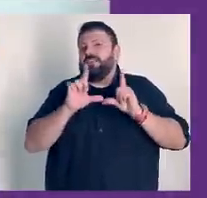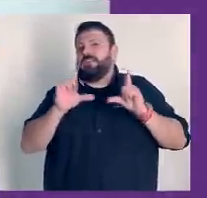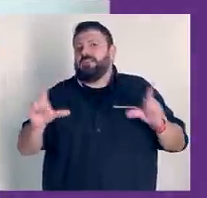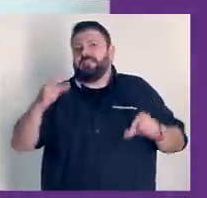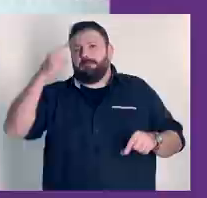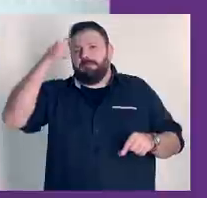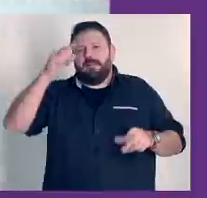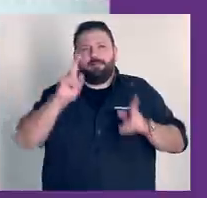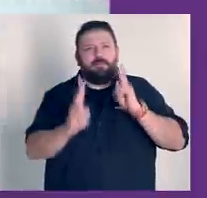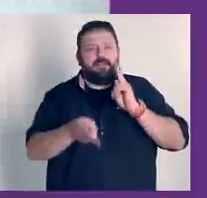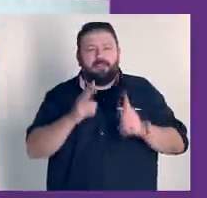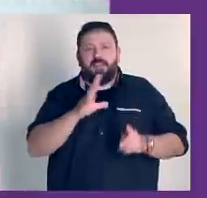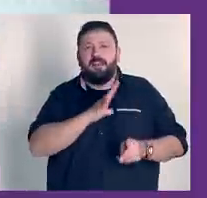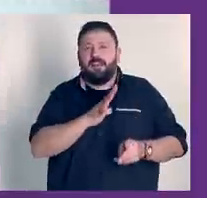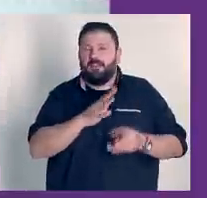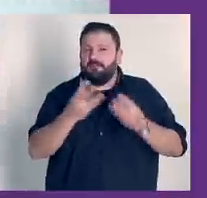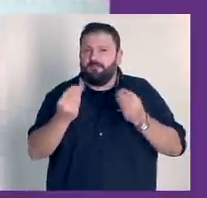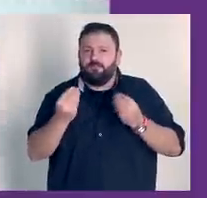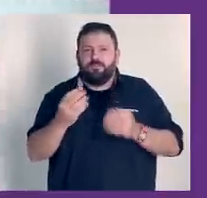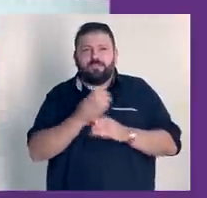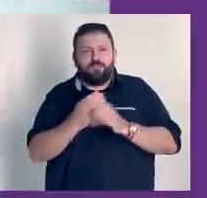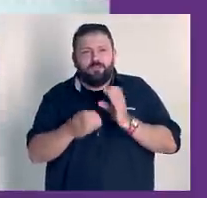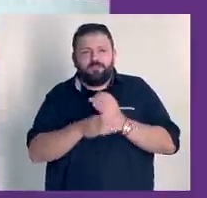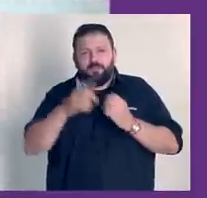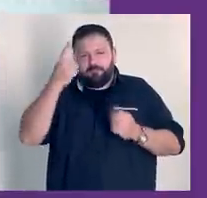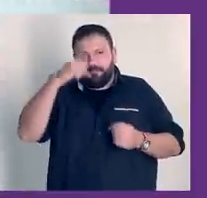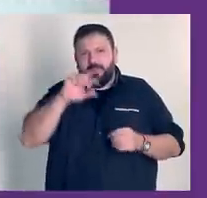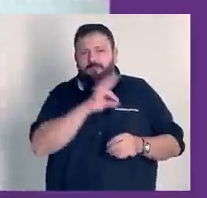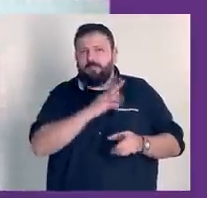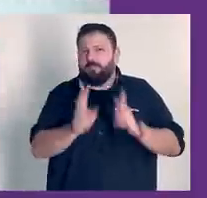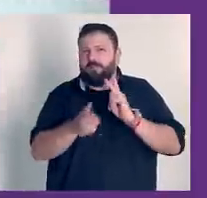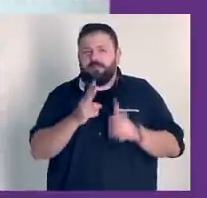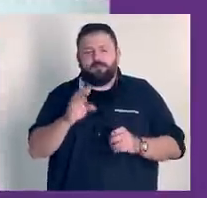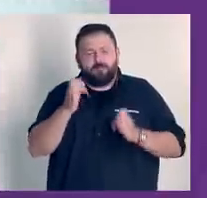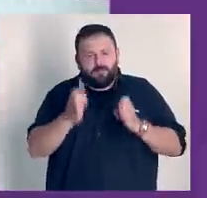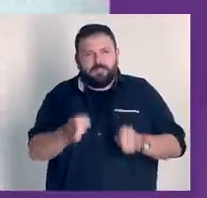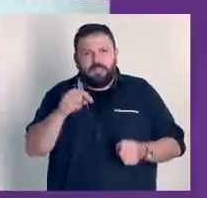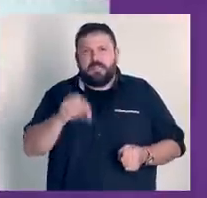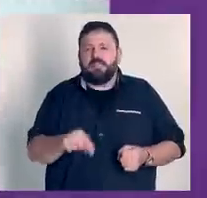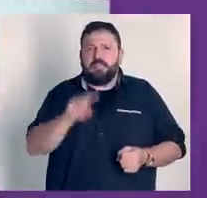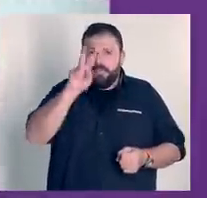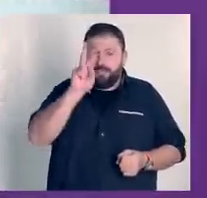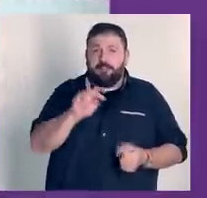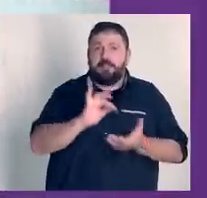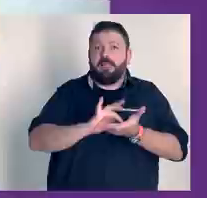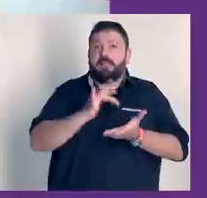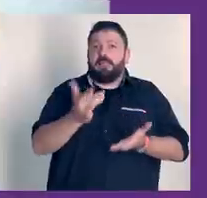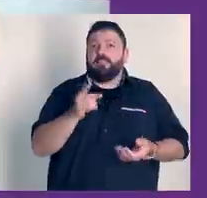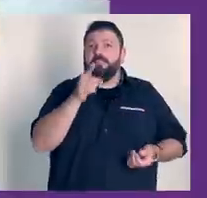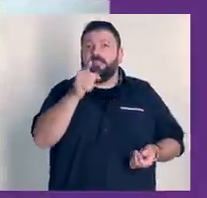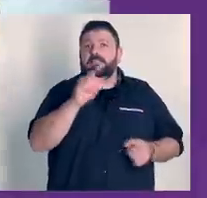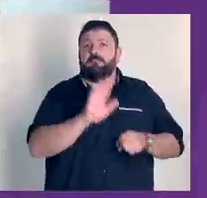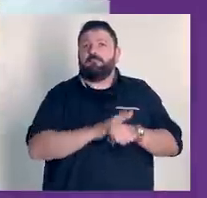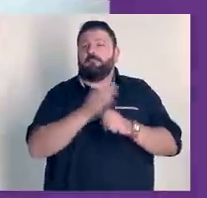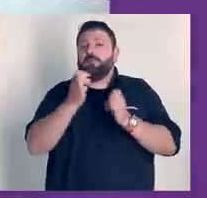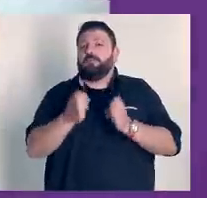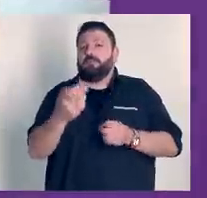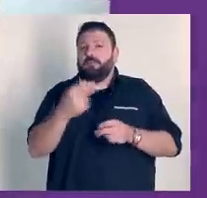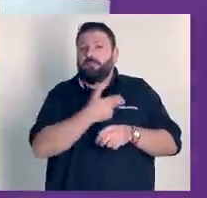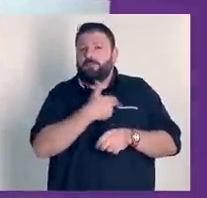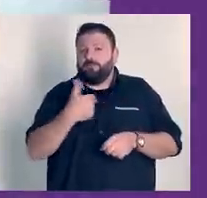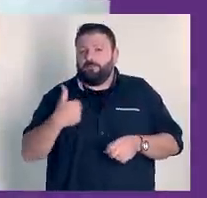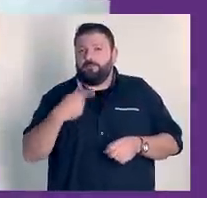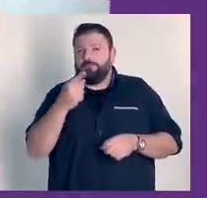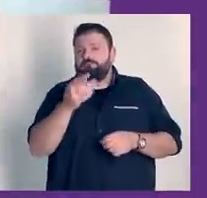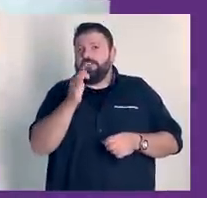por conversar y estoy muy agradecida de poder estar aquí, de verdad se los digo. Gracias a ti por aceptar estar con nosotros, por compartir